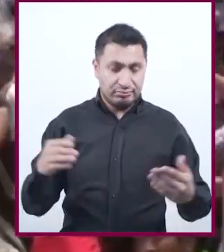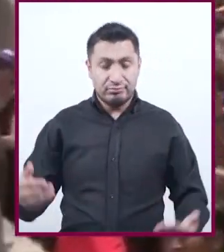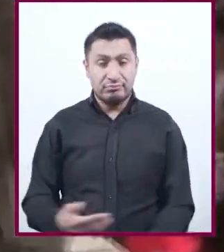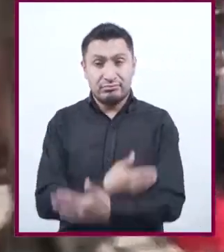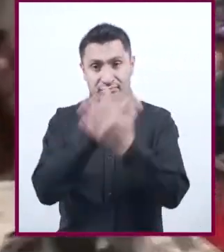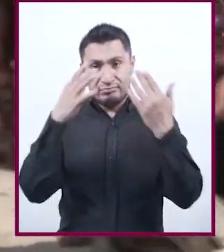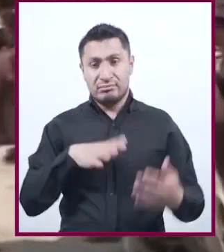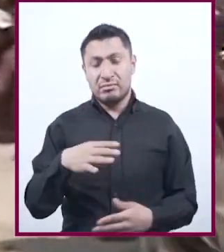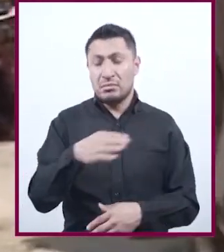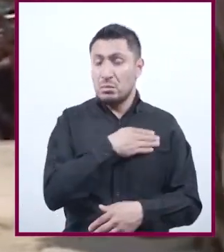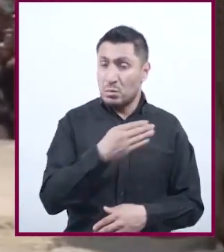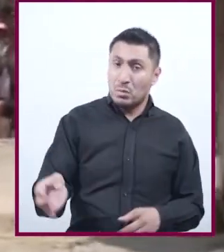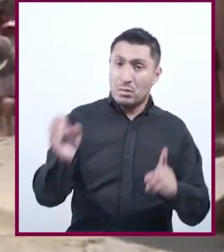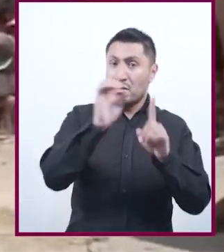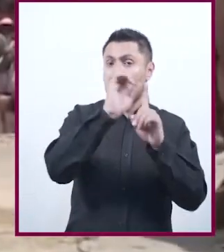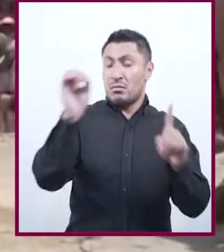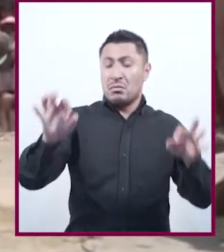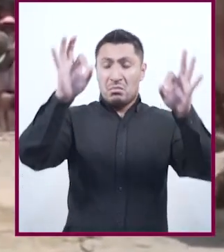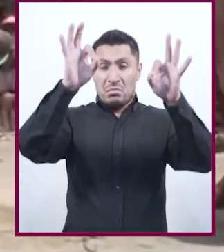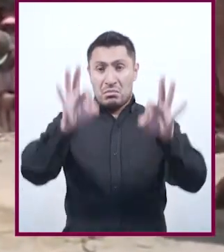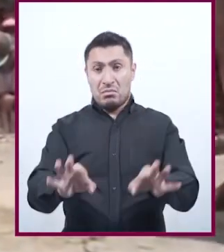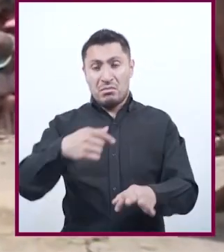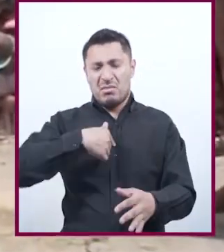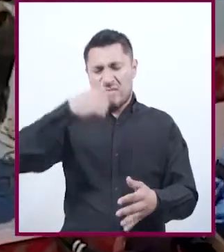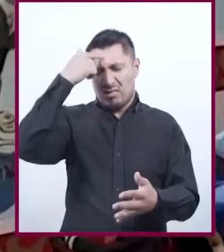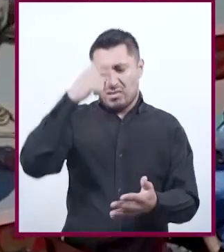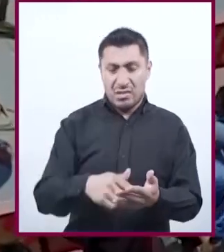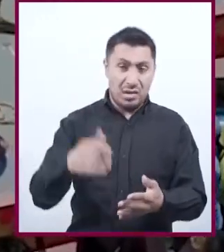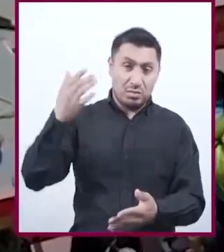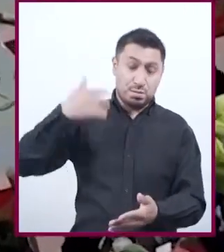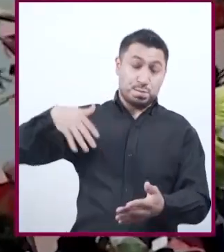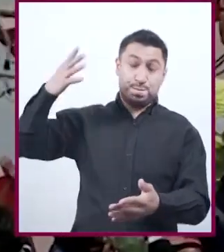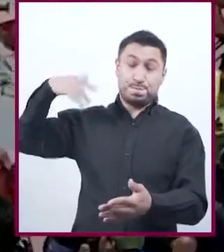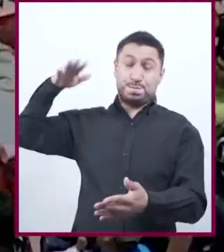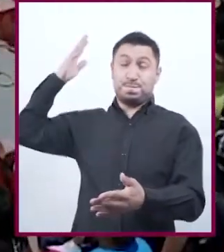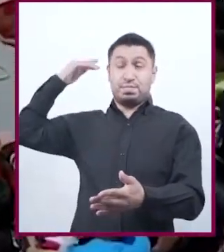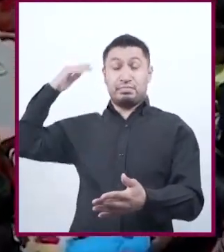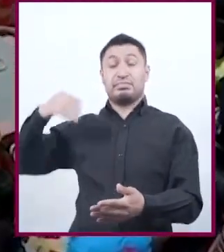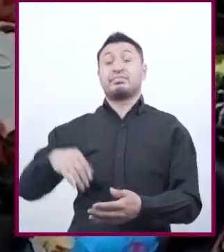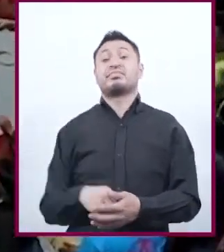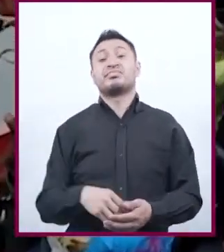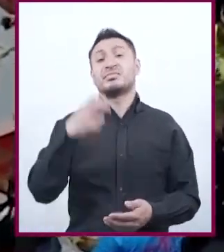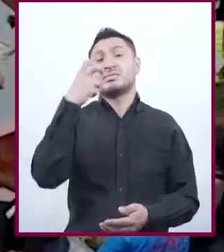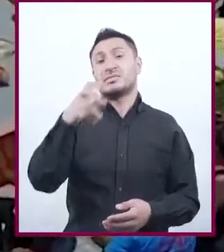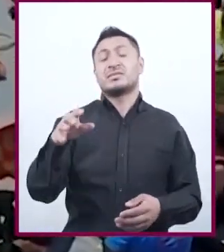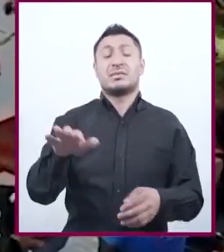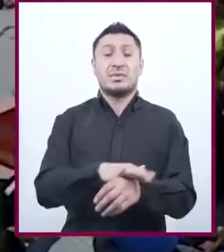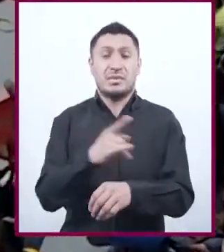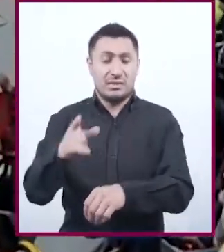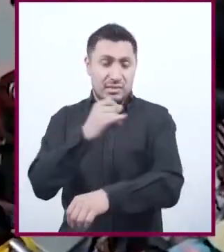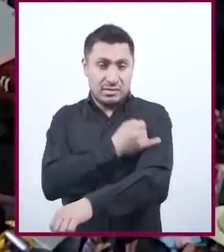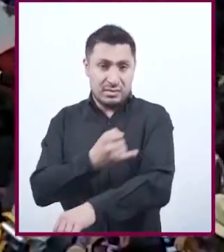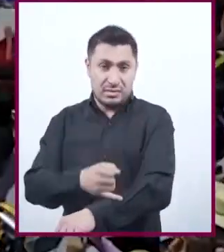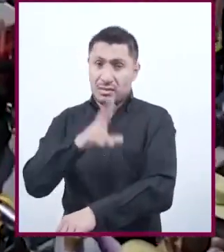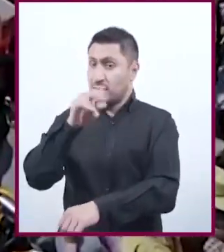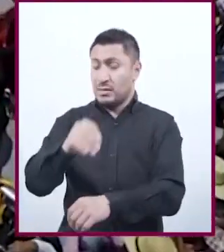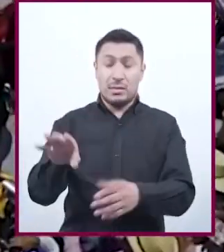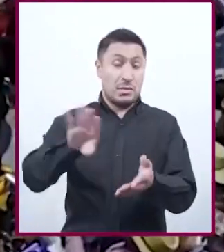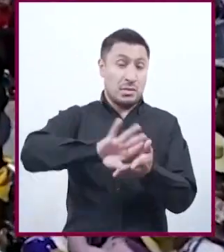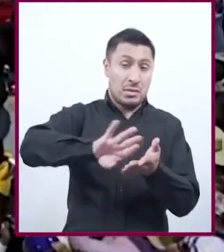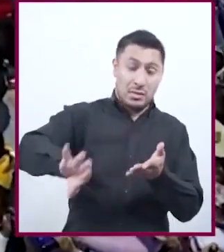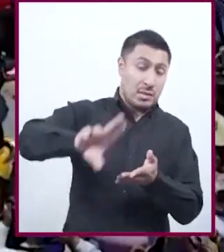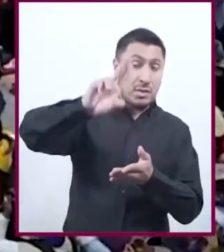creo que desde tiempos inmemoriales, ¿no? A tal grado que Iztapalapa no es la excepción, se han organizado por sus usos